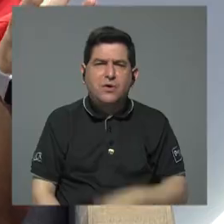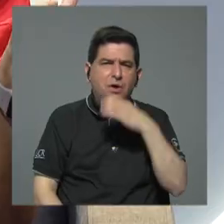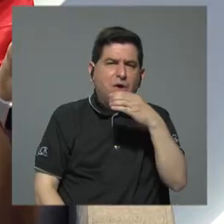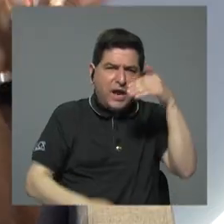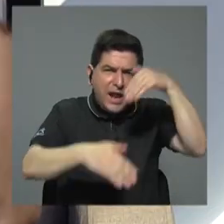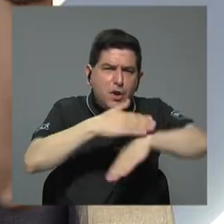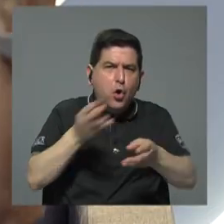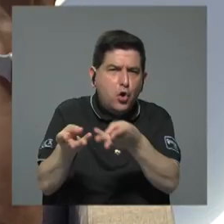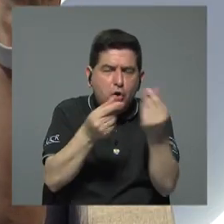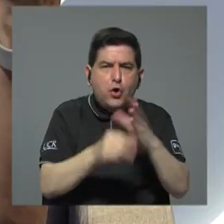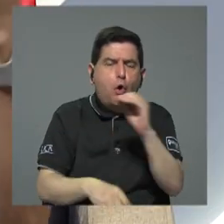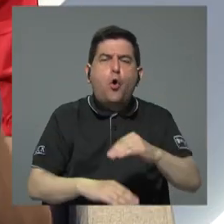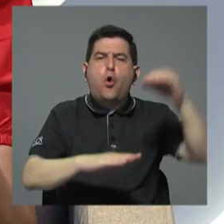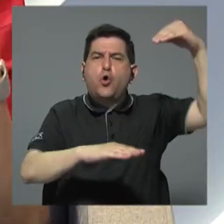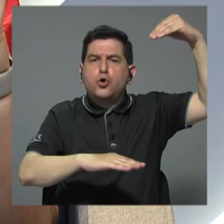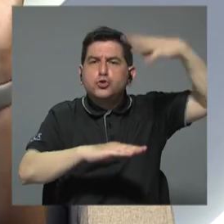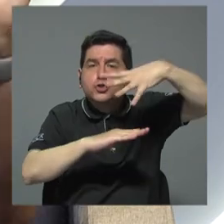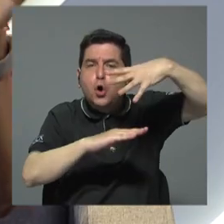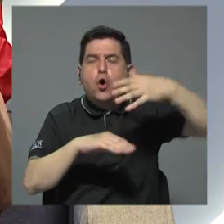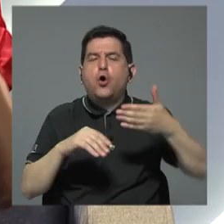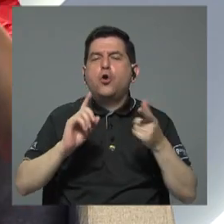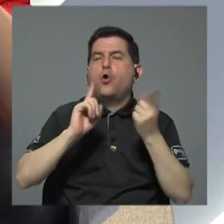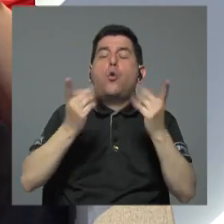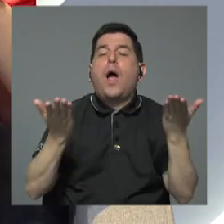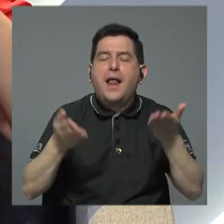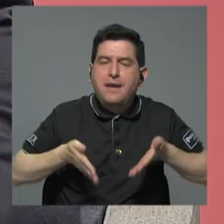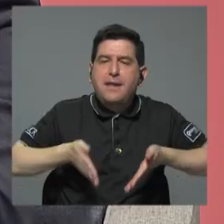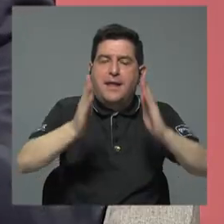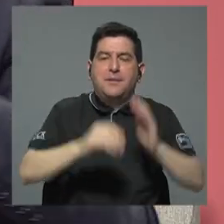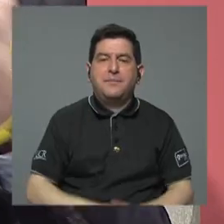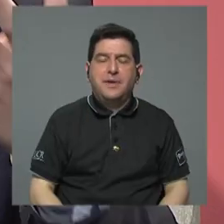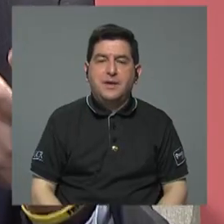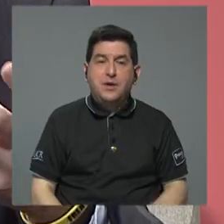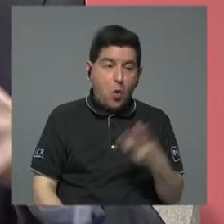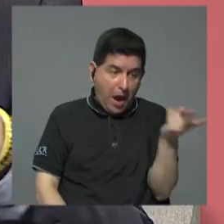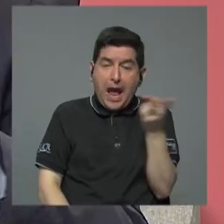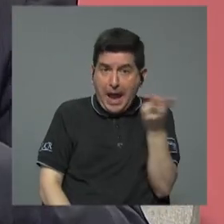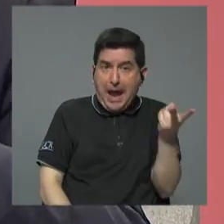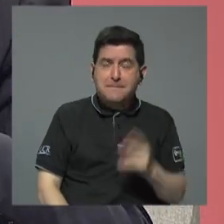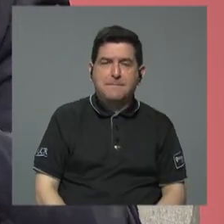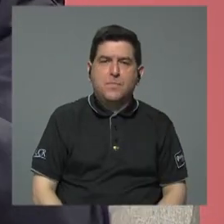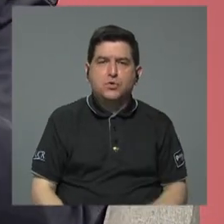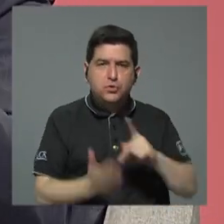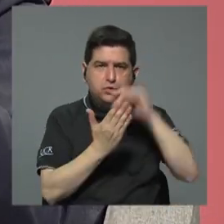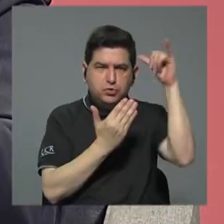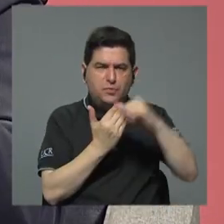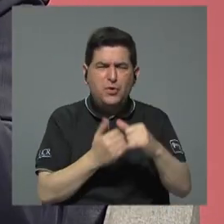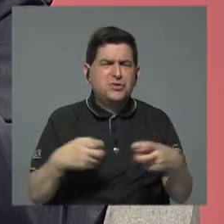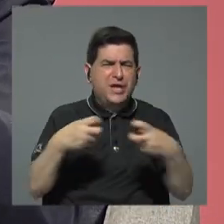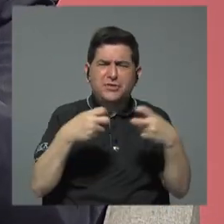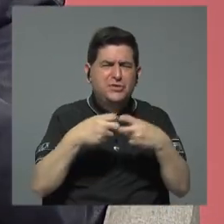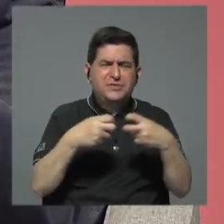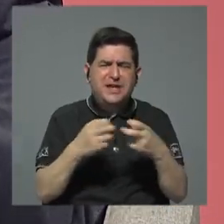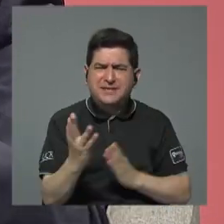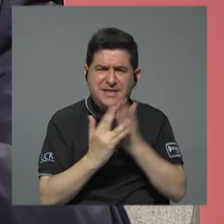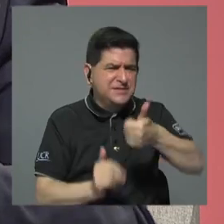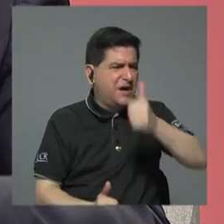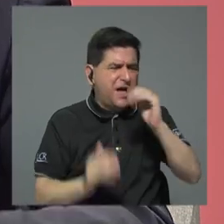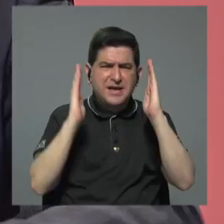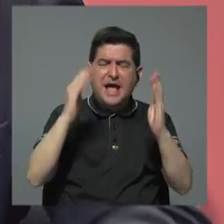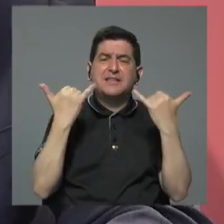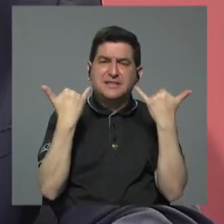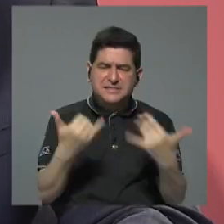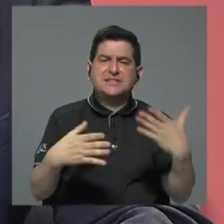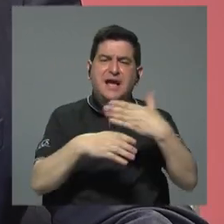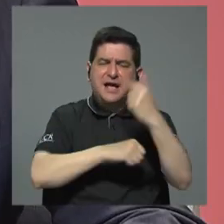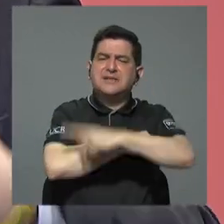más bien lo solar, la geotermia, camino? La geotermia, la geotermia y lo solar, más que los proyectos hidroeléctricos grandes, que ya el país ha hecho